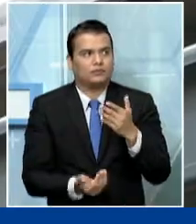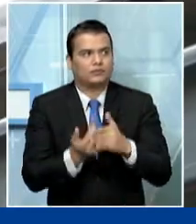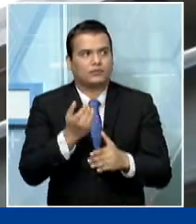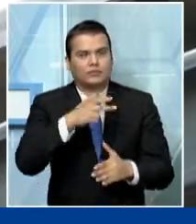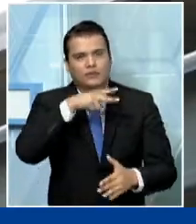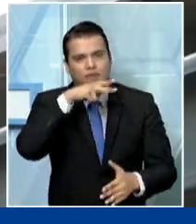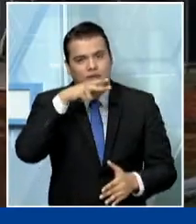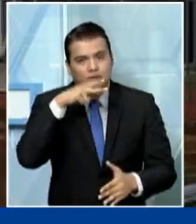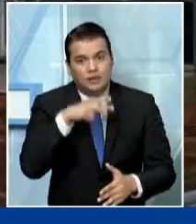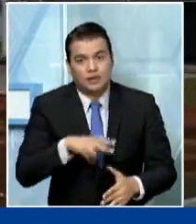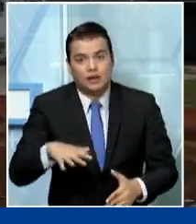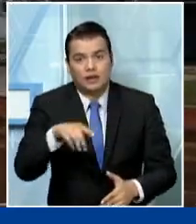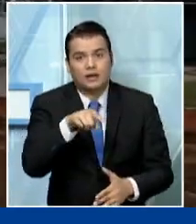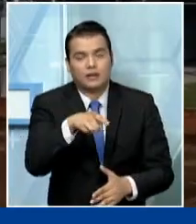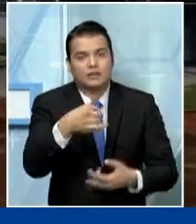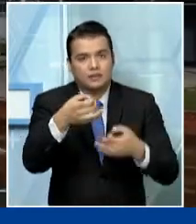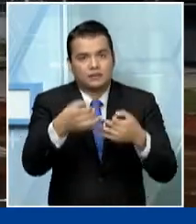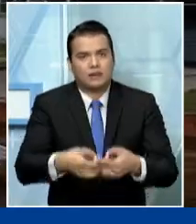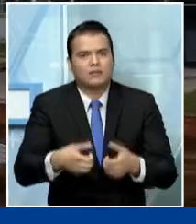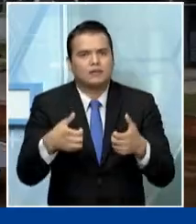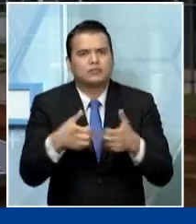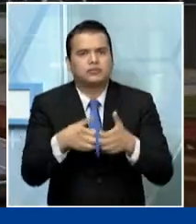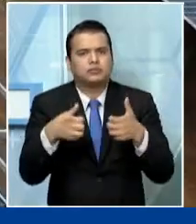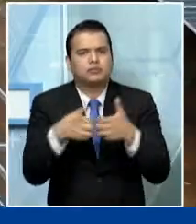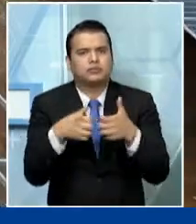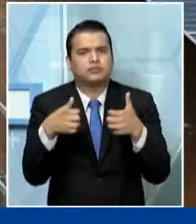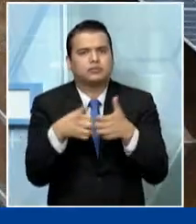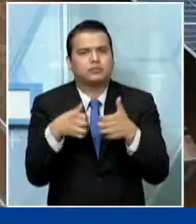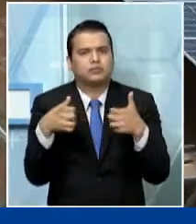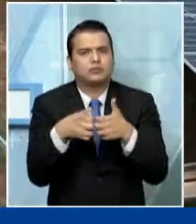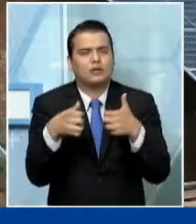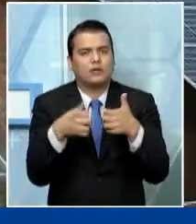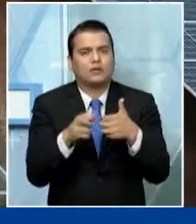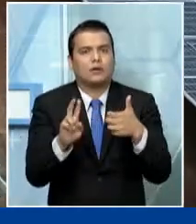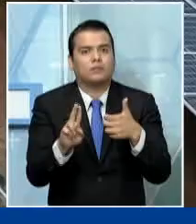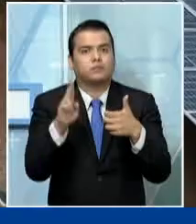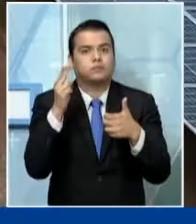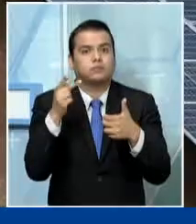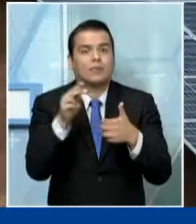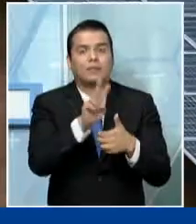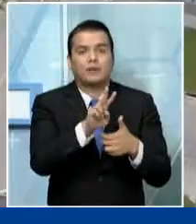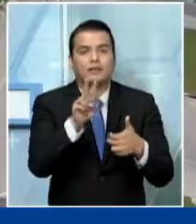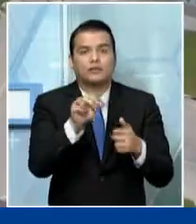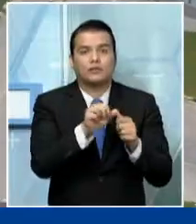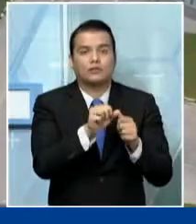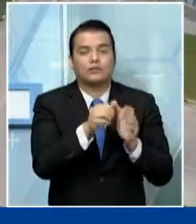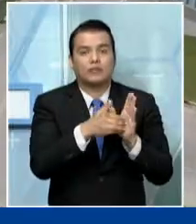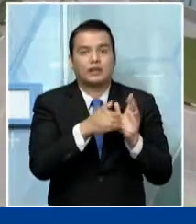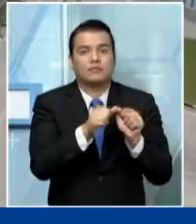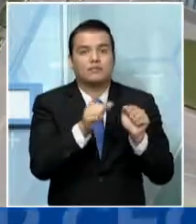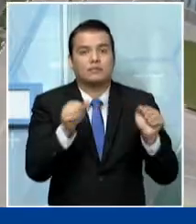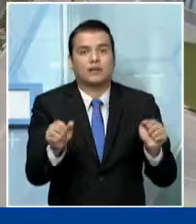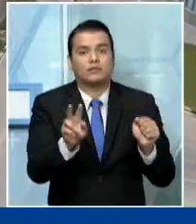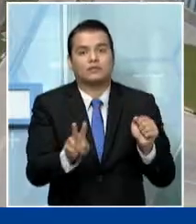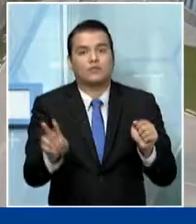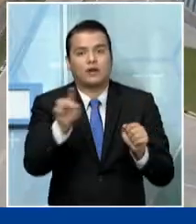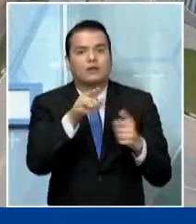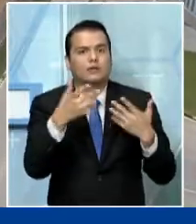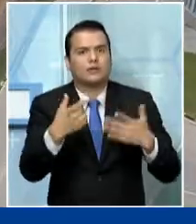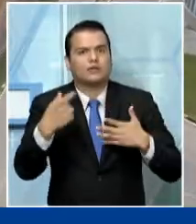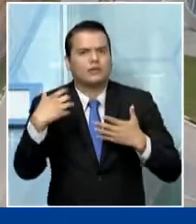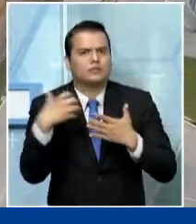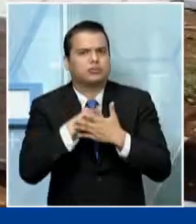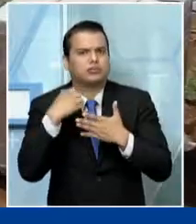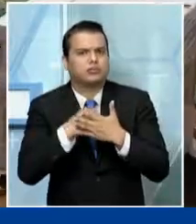de autogeneración de energía en un área de 22.000 metros cuadrados, que fueron entregados por la empresa Dulce de Colombia y producirá más de 2.7 millones